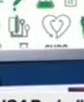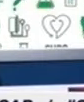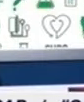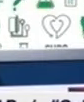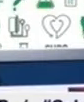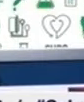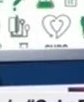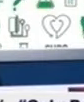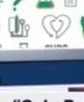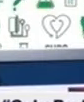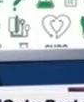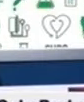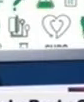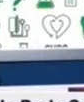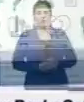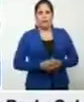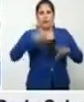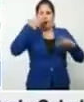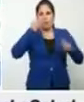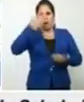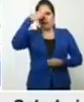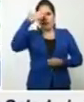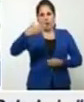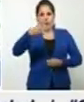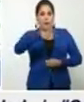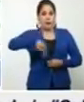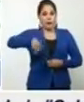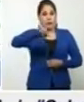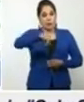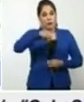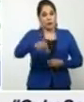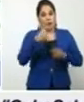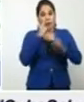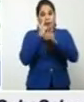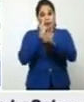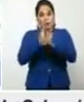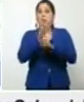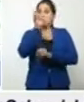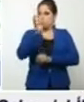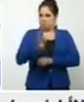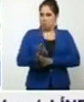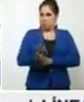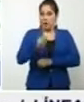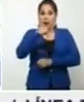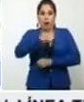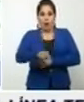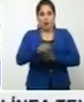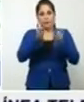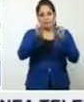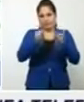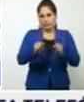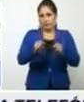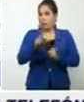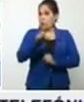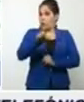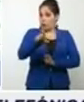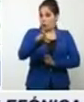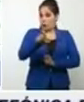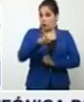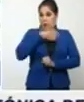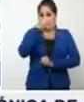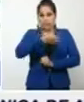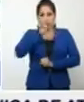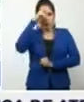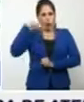Cómo no, muchísimas gracias, Ahmed. Gracias por este contacto y efectivamente me voy a quedar con lo último que decía el